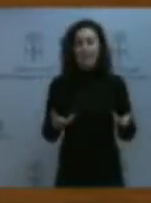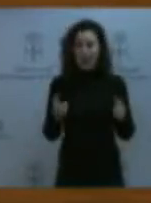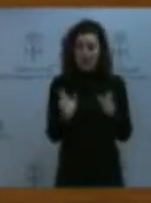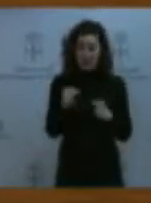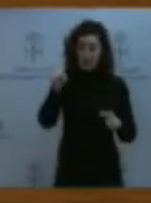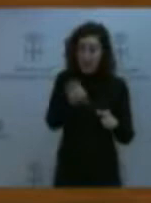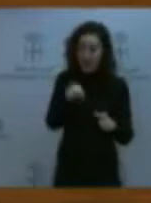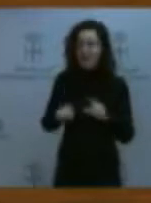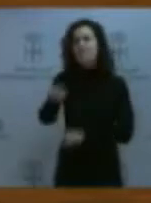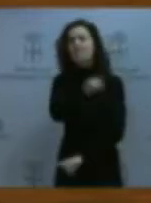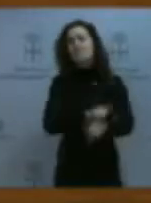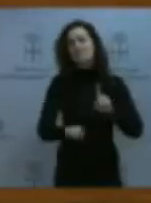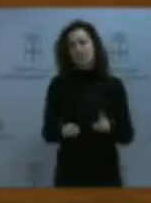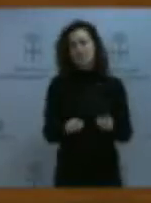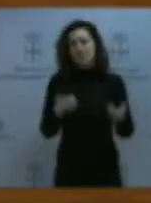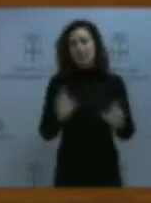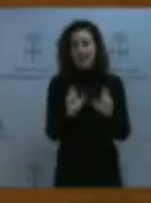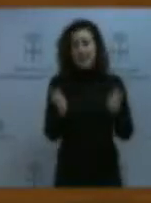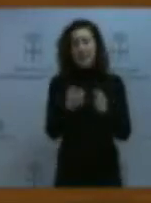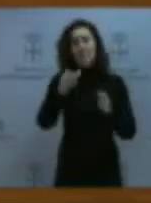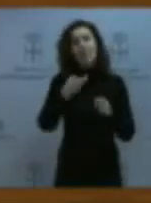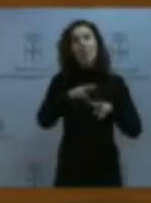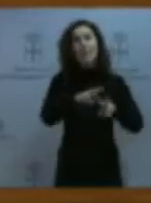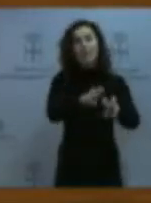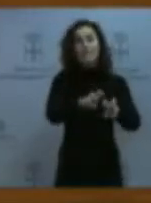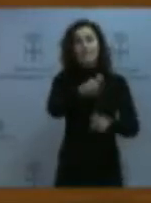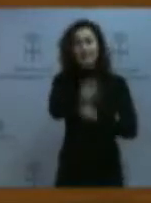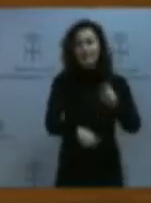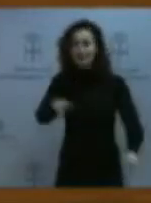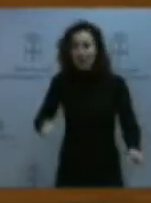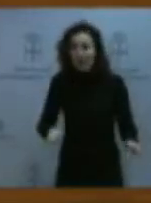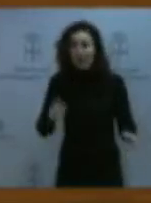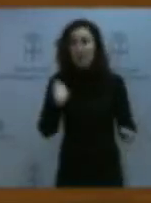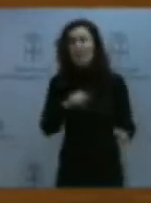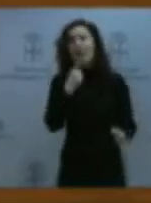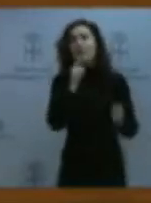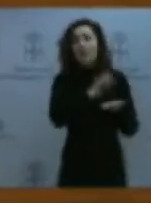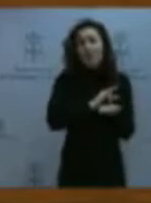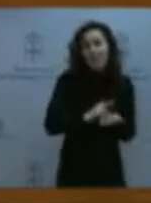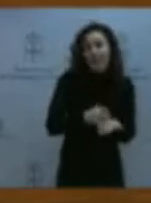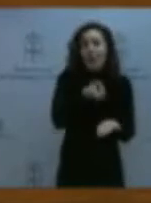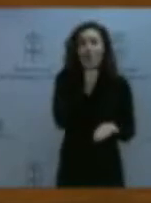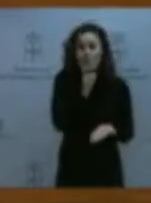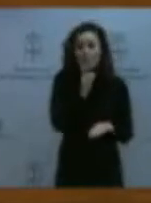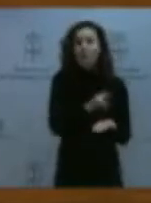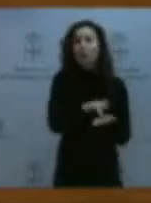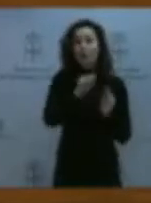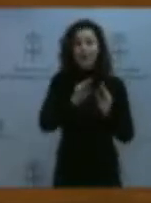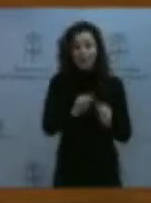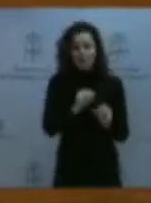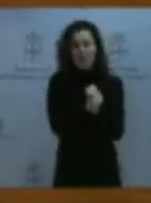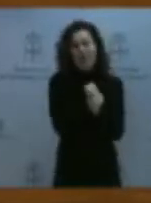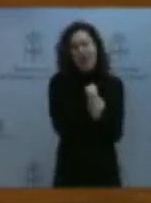de investigadores que son los que establecen las diacronías del yacimiento y que llevan ejerciendo sus funciones científicas y de investigación en el